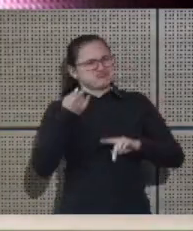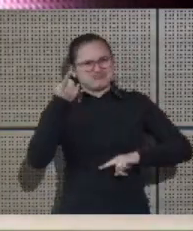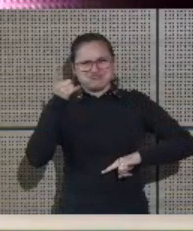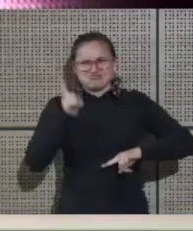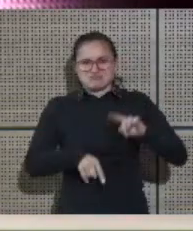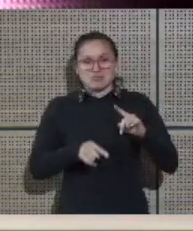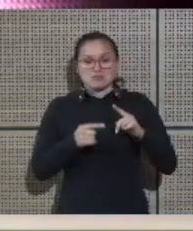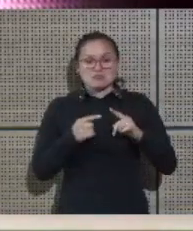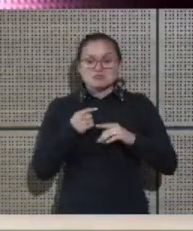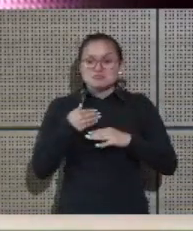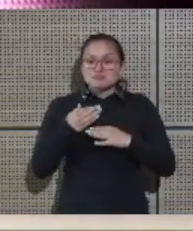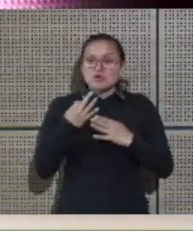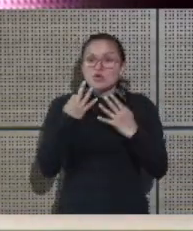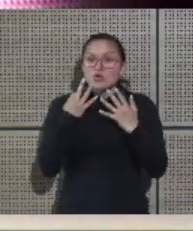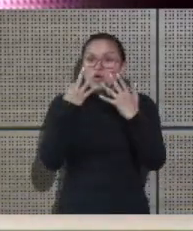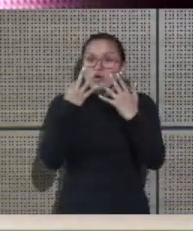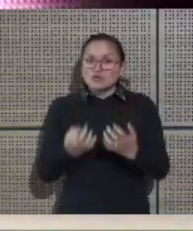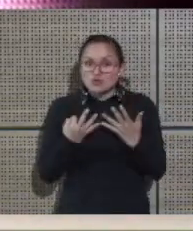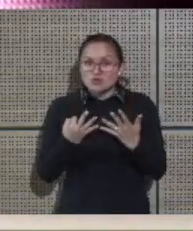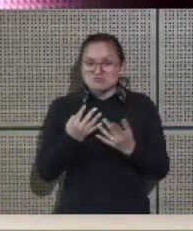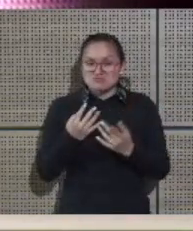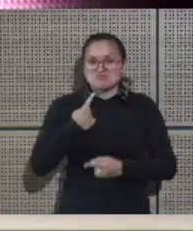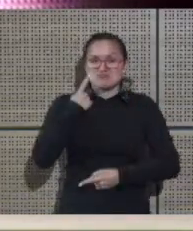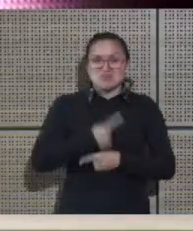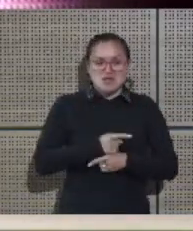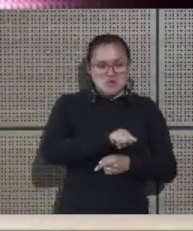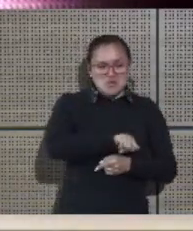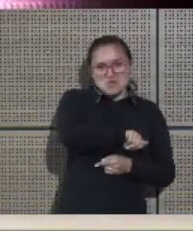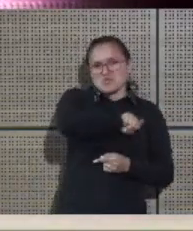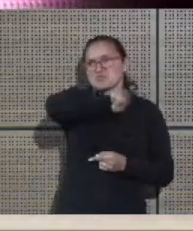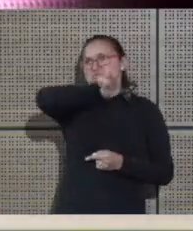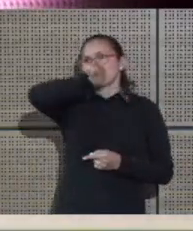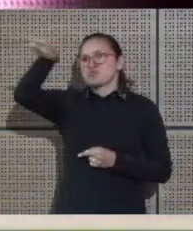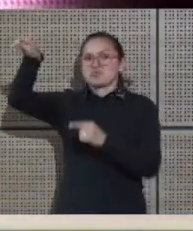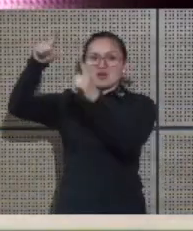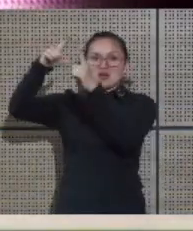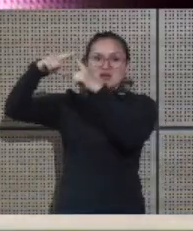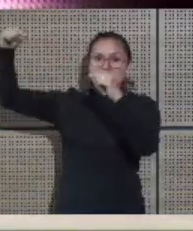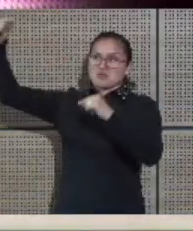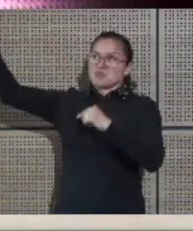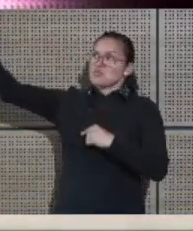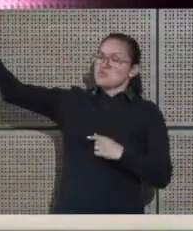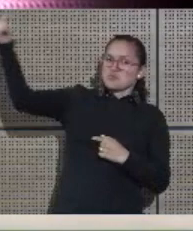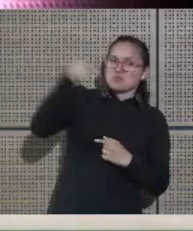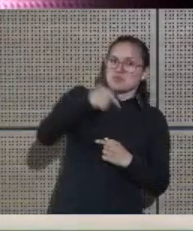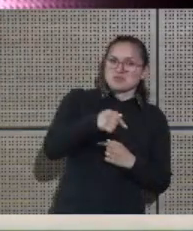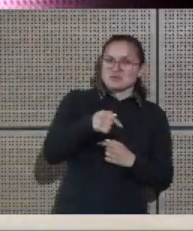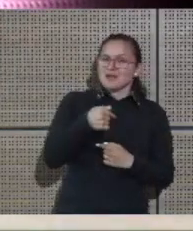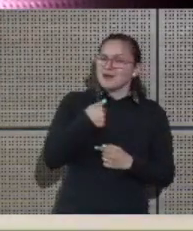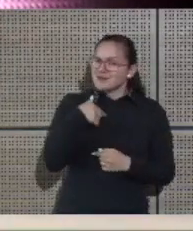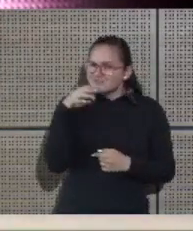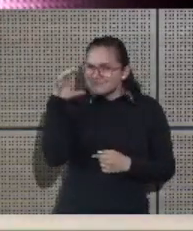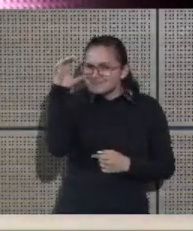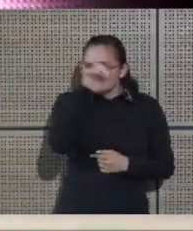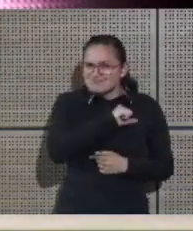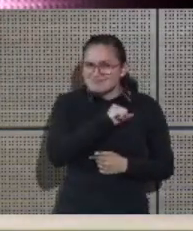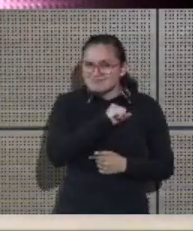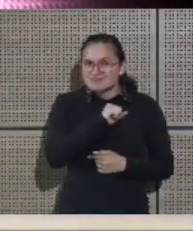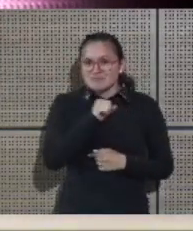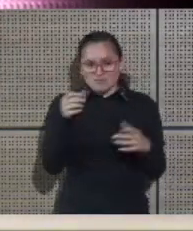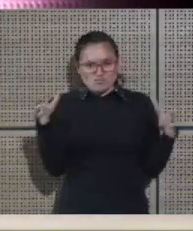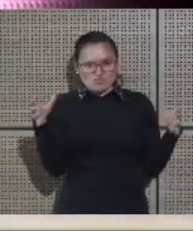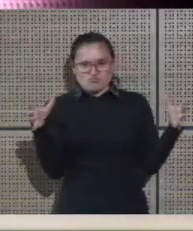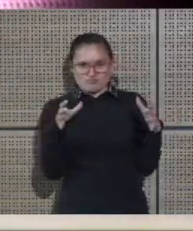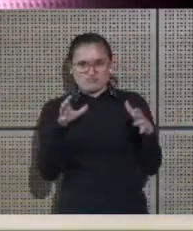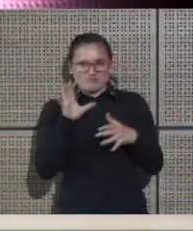En 8 años hicieron esa proeza fenomenal de la humanidad, que demuestra una sola cosa.